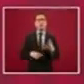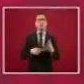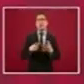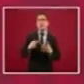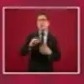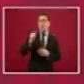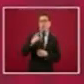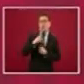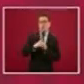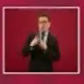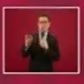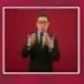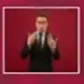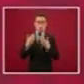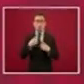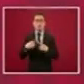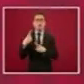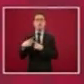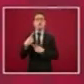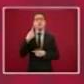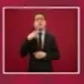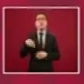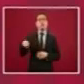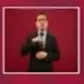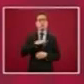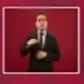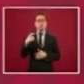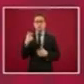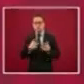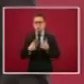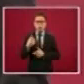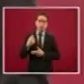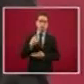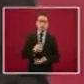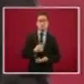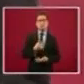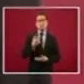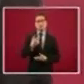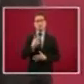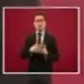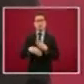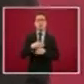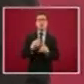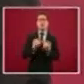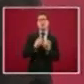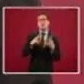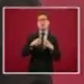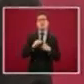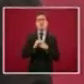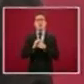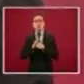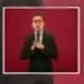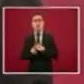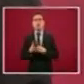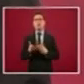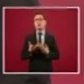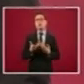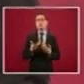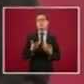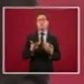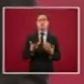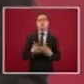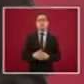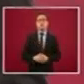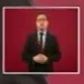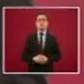de Hacienda. No sirven para reponernos de tal caída. Entonces, en ese sentido, lo que el gobierno va a